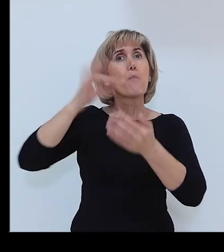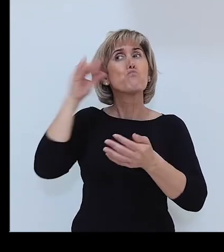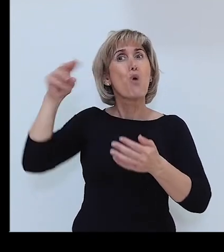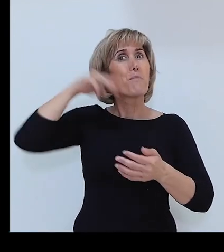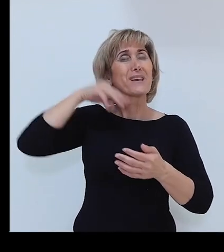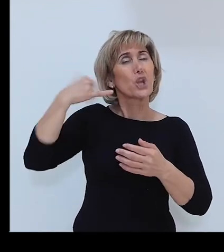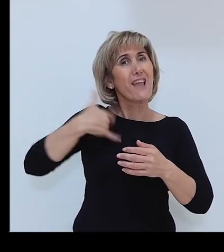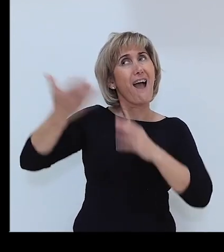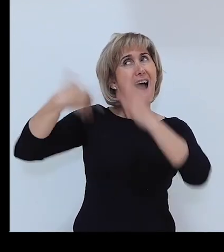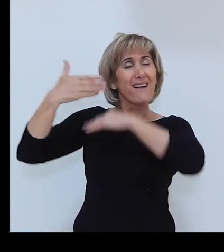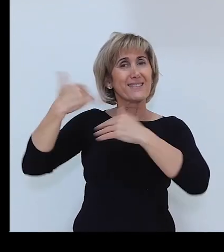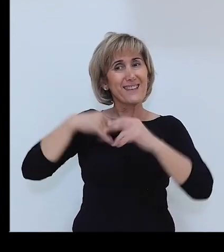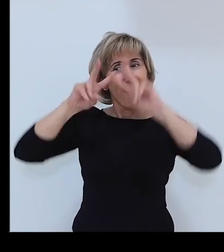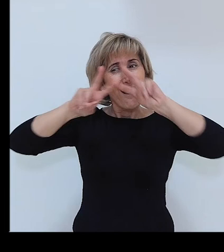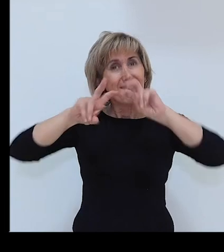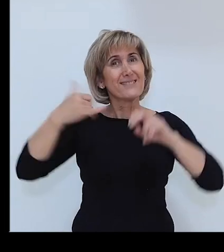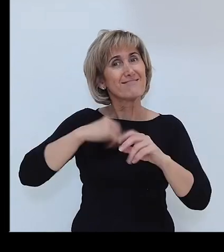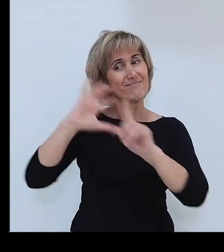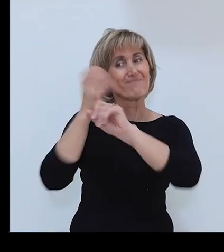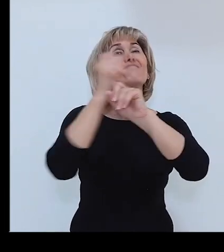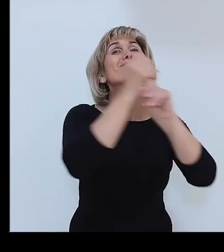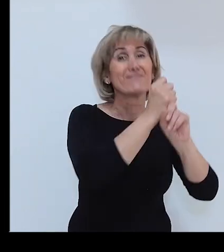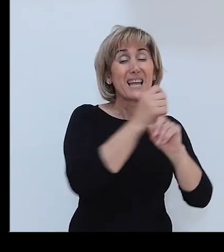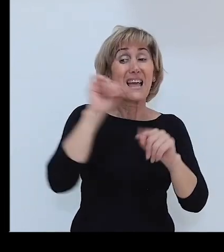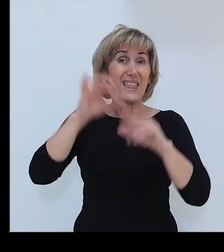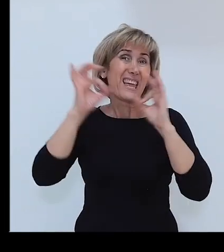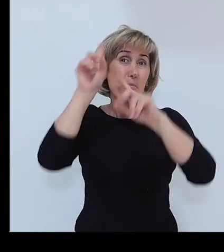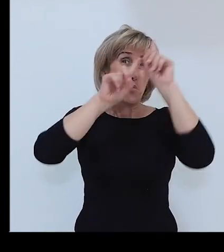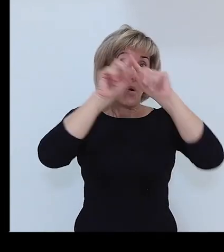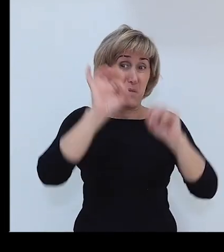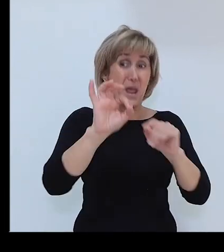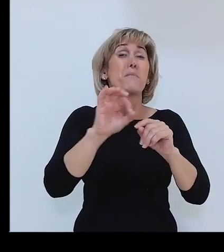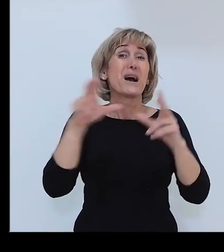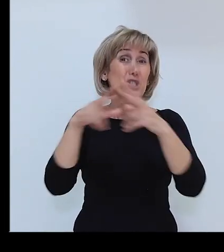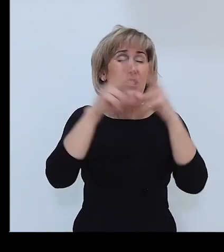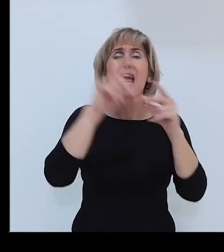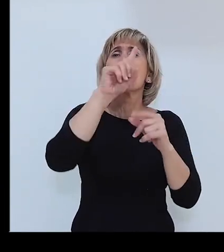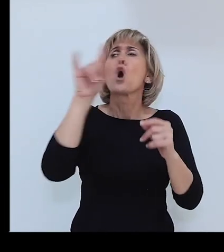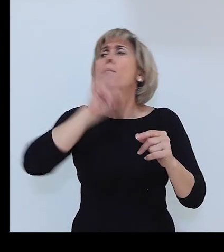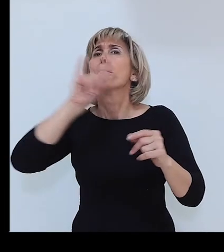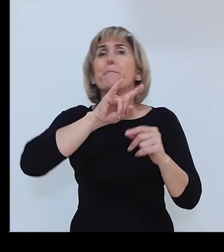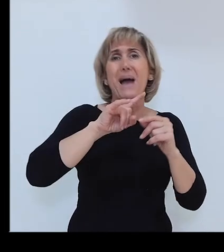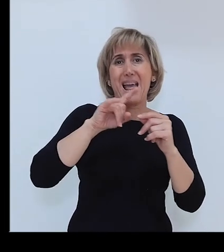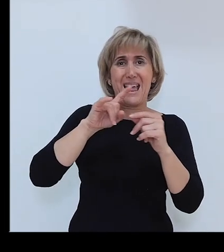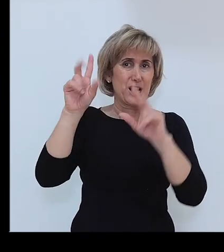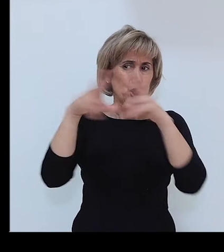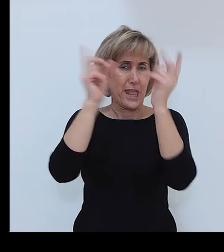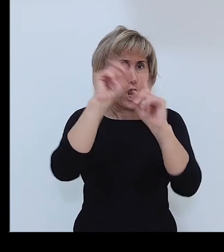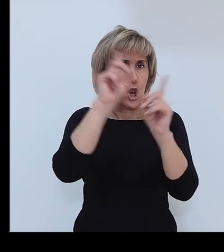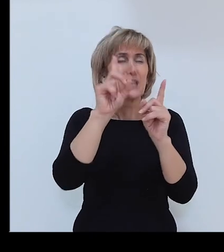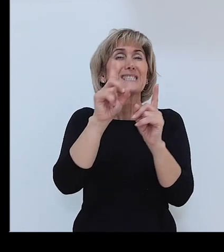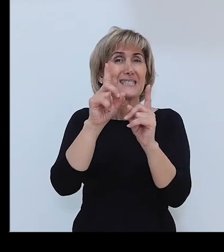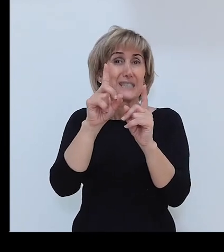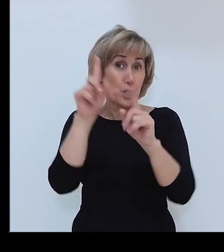Durkheim ya estaban en Martineau, o sea, el análisis que se hace Durkheim de las patologías sociales son